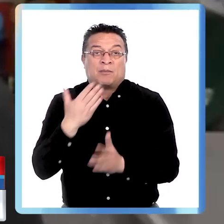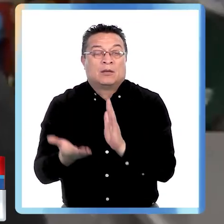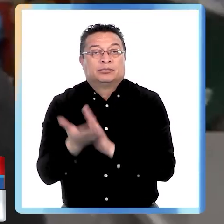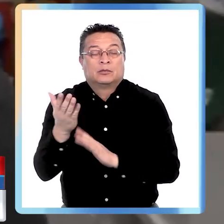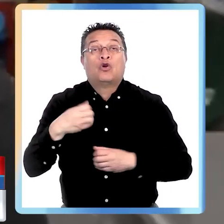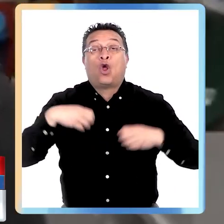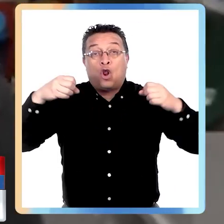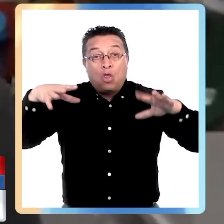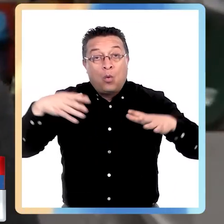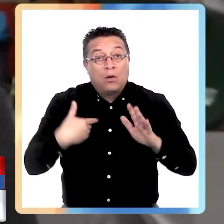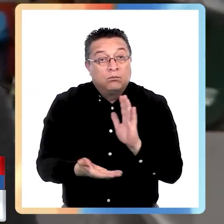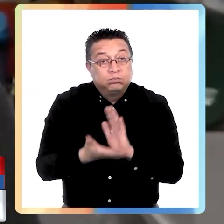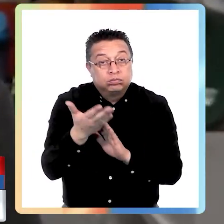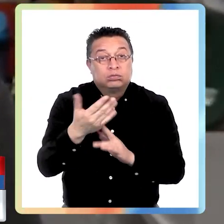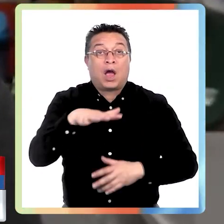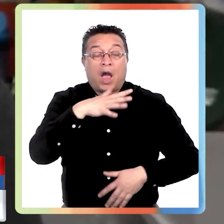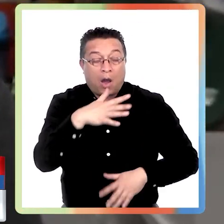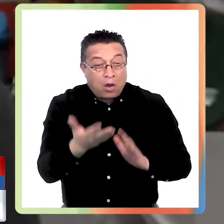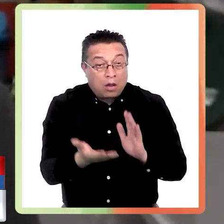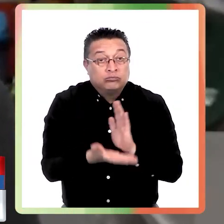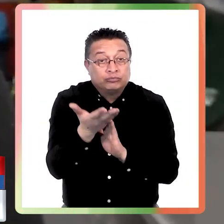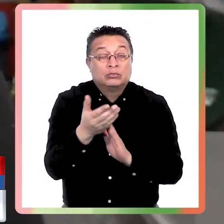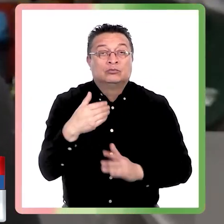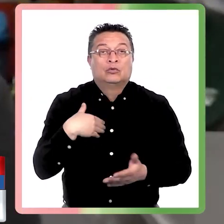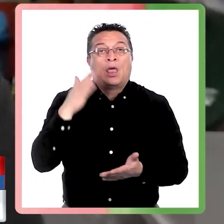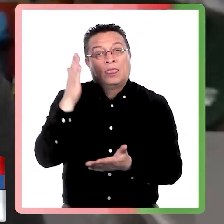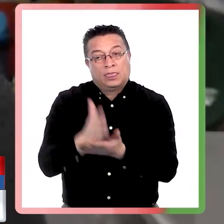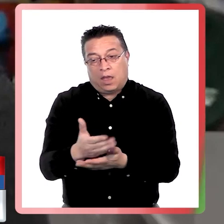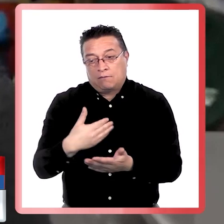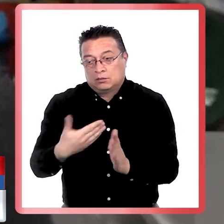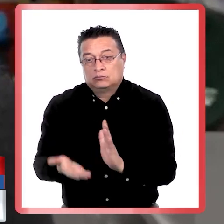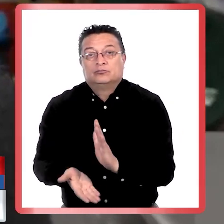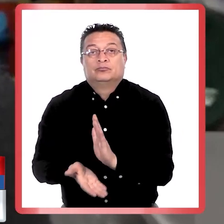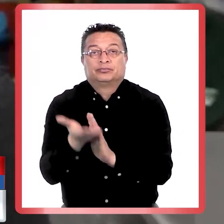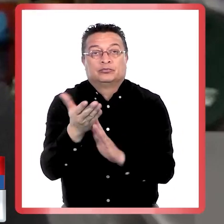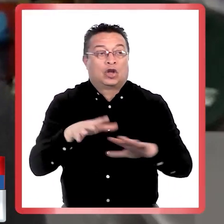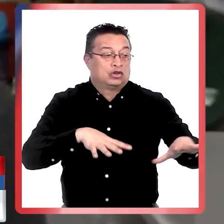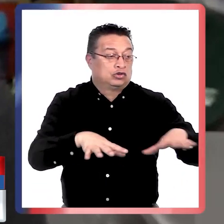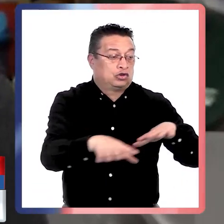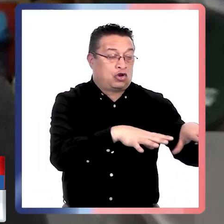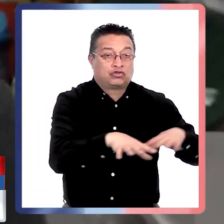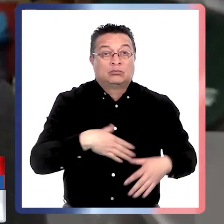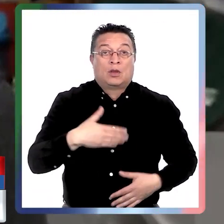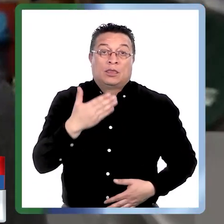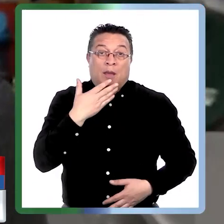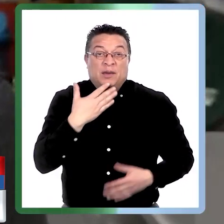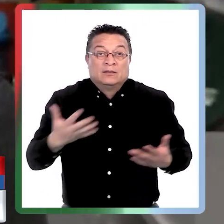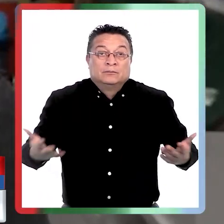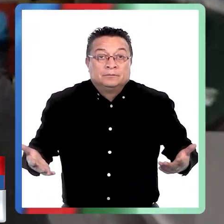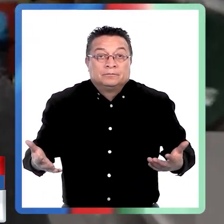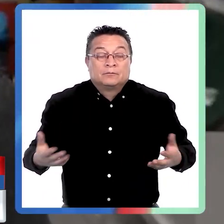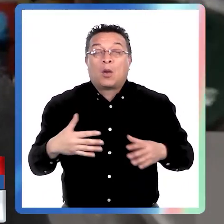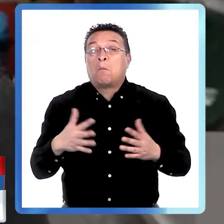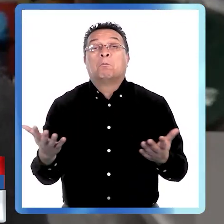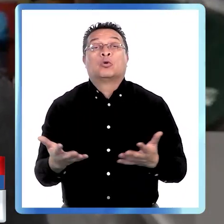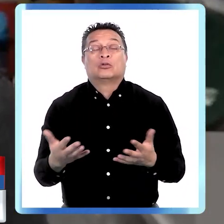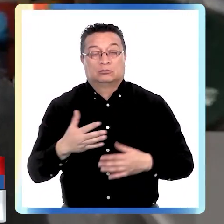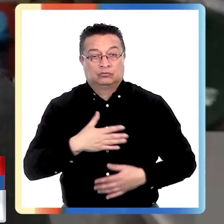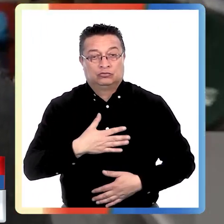ahora. Si a mí me sube la luz, si a mí me sube en el agua, yo estoy obligado a subir las cosas,